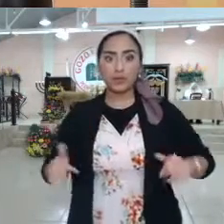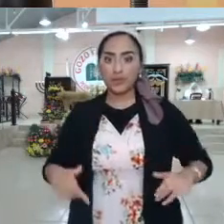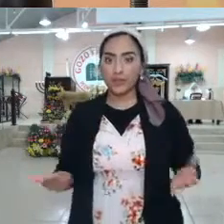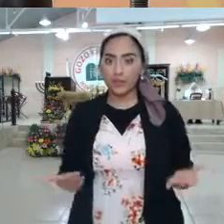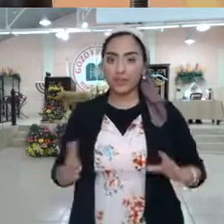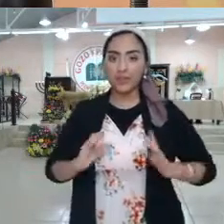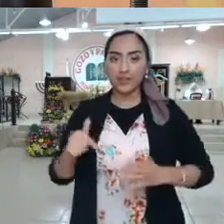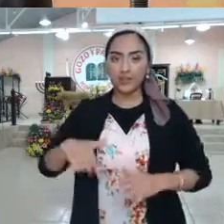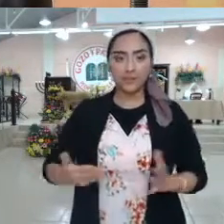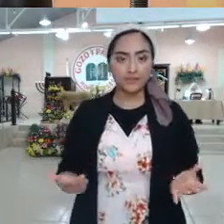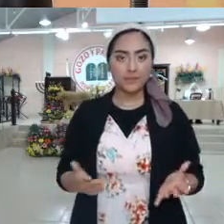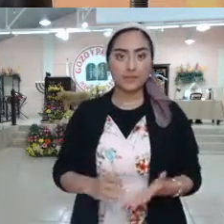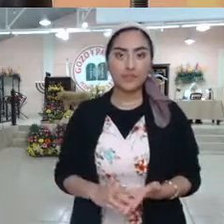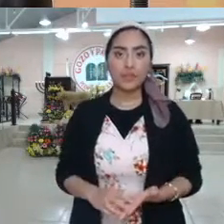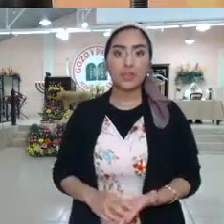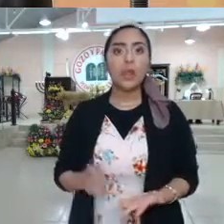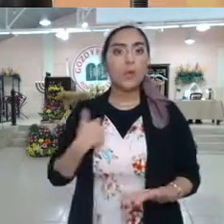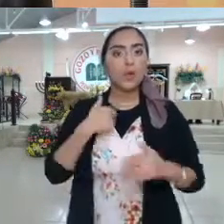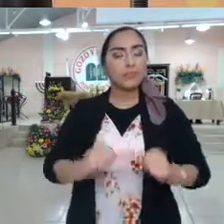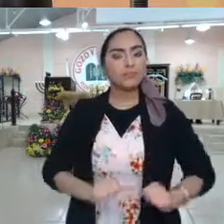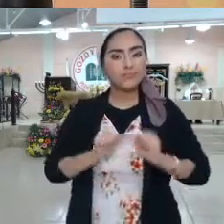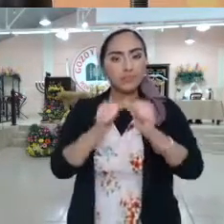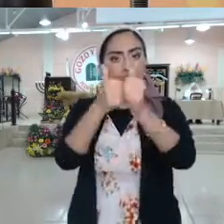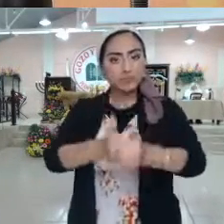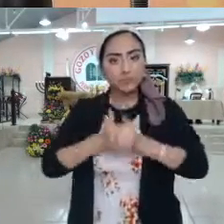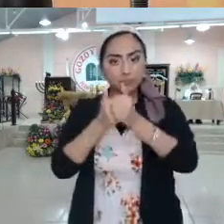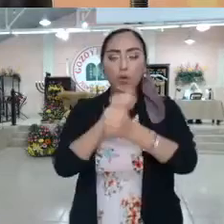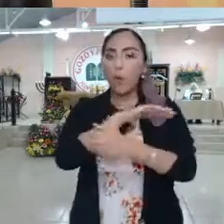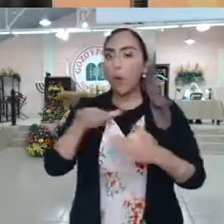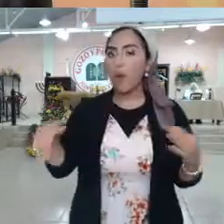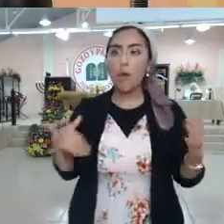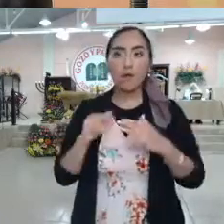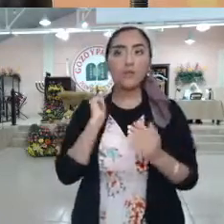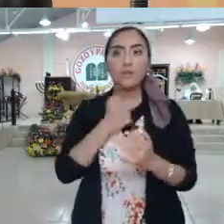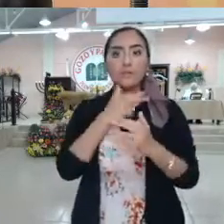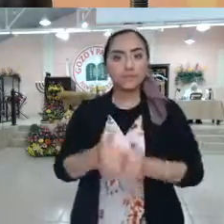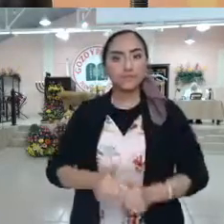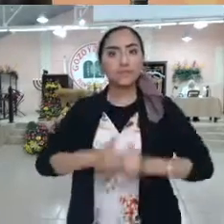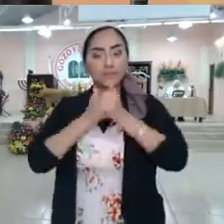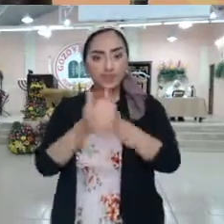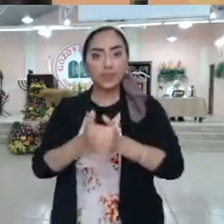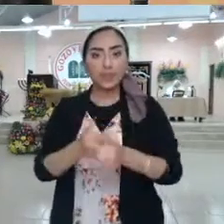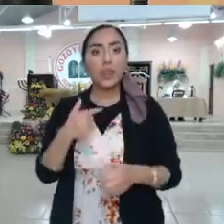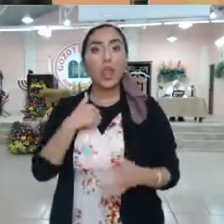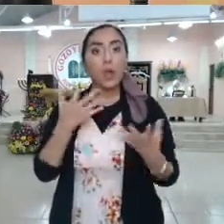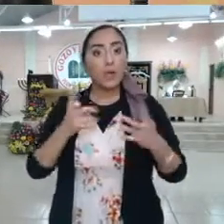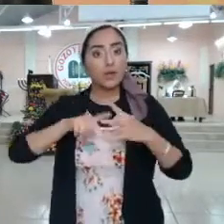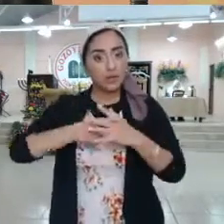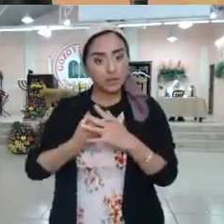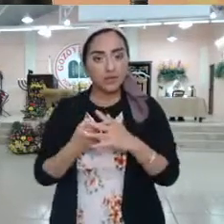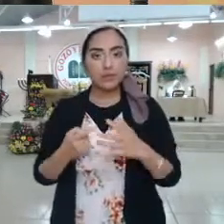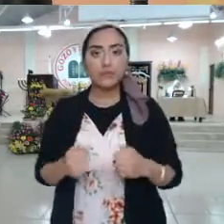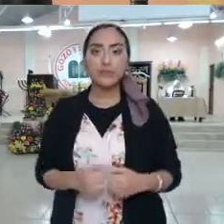Keilah local, sigamos adelante, todos, adelante. Quiero empezar